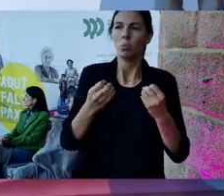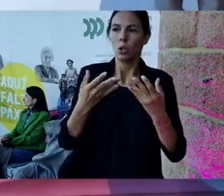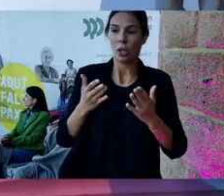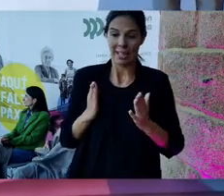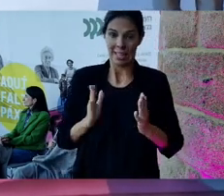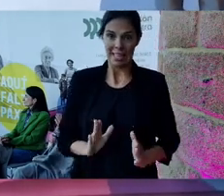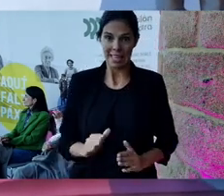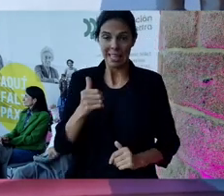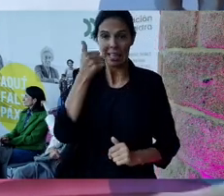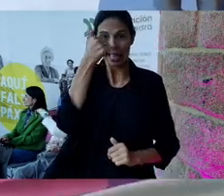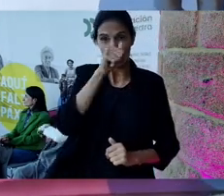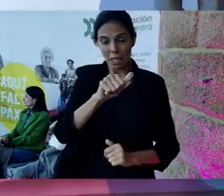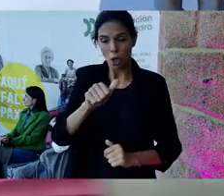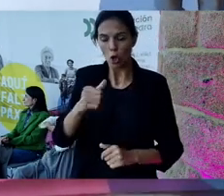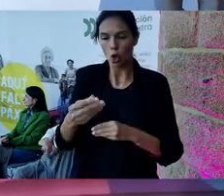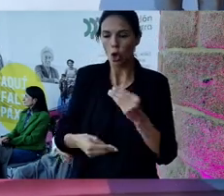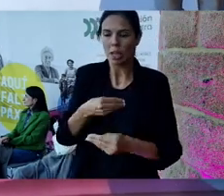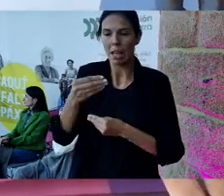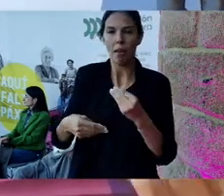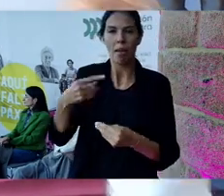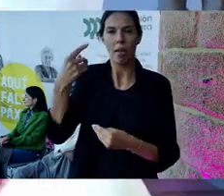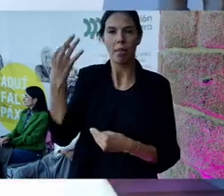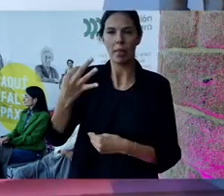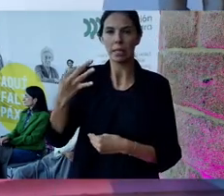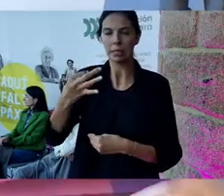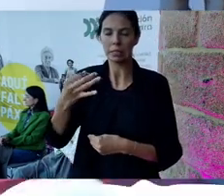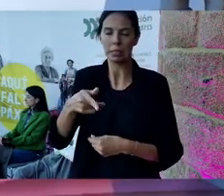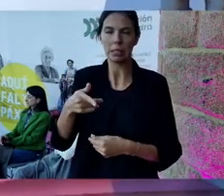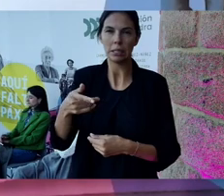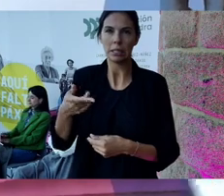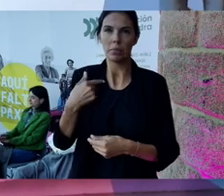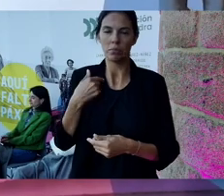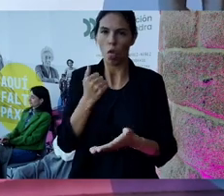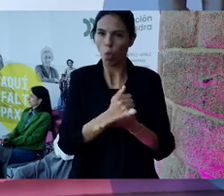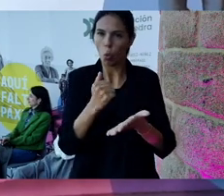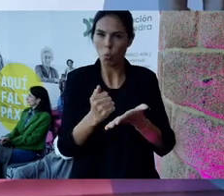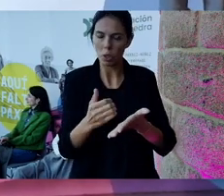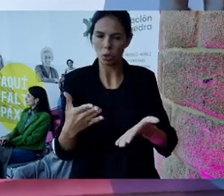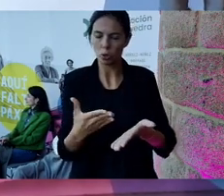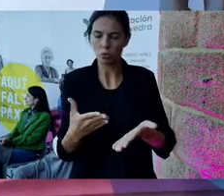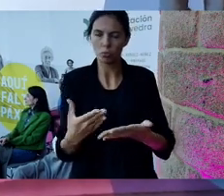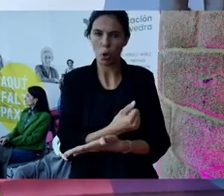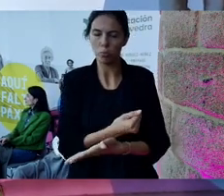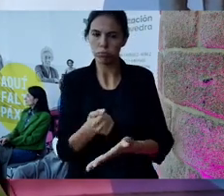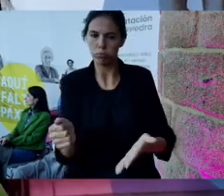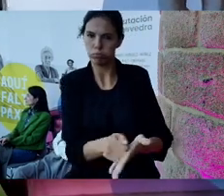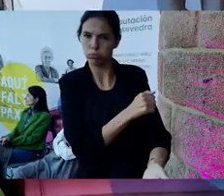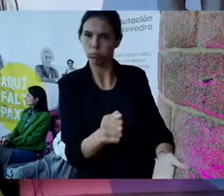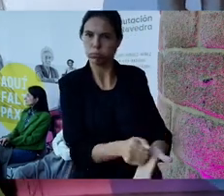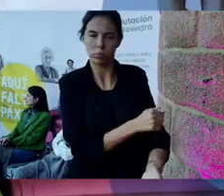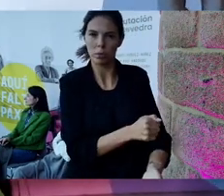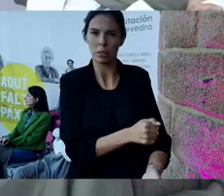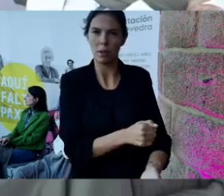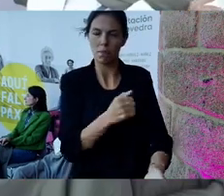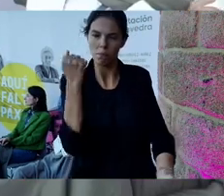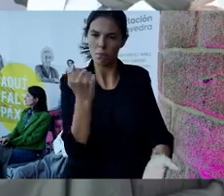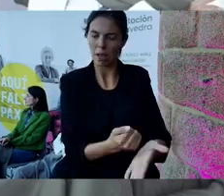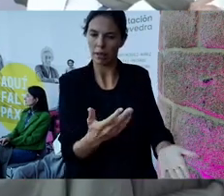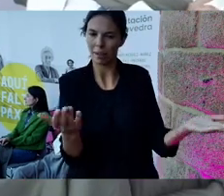o sea que, bueno, tengo un fillo que se dedica a borrarla de todo documento, ¿no? Y que no quede,